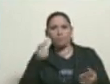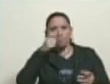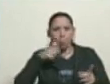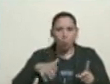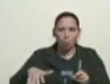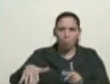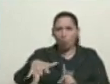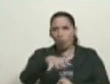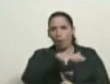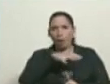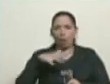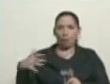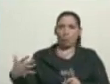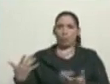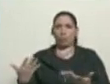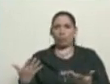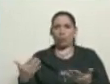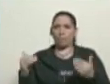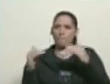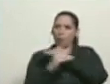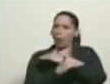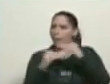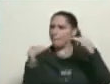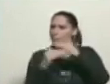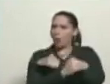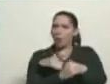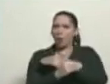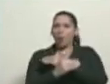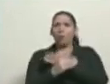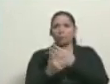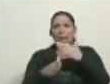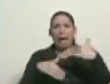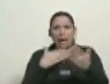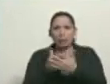pueblo que se traslada a sus respectivas labores.